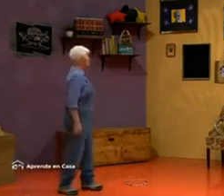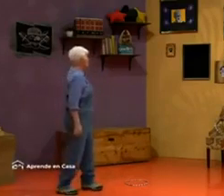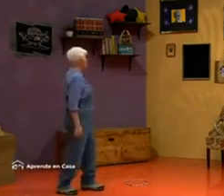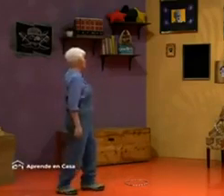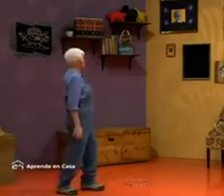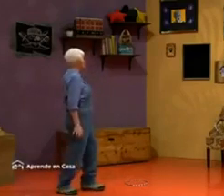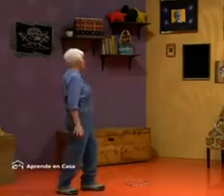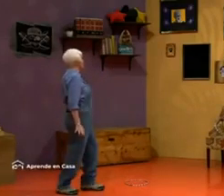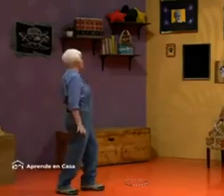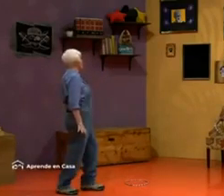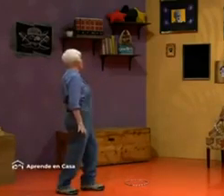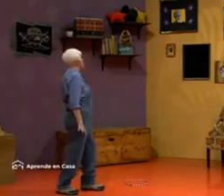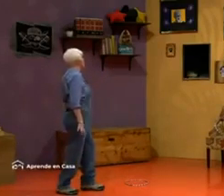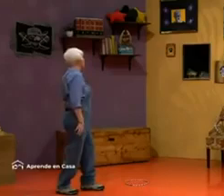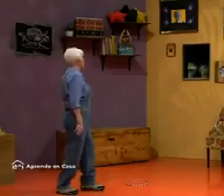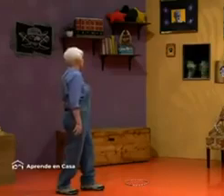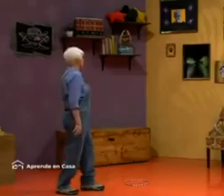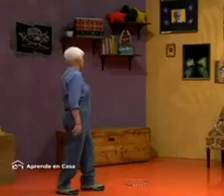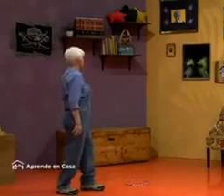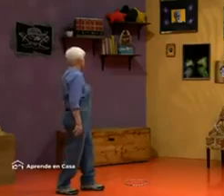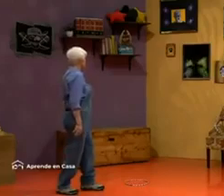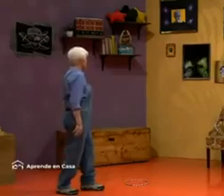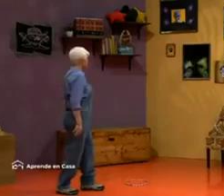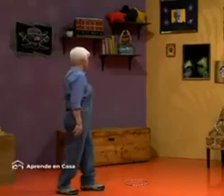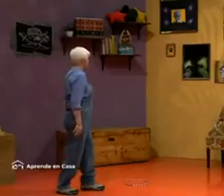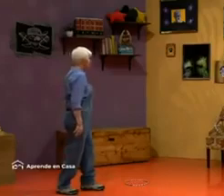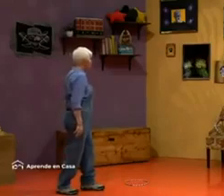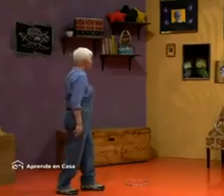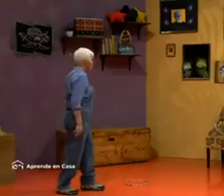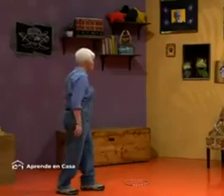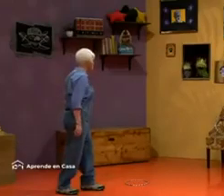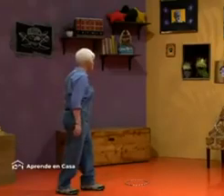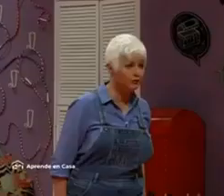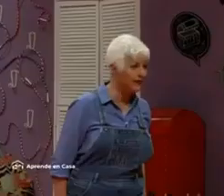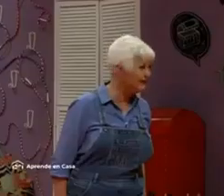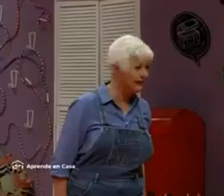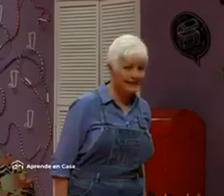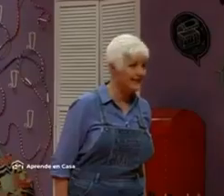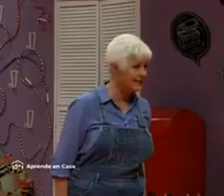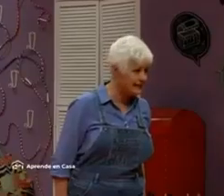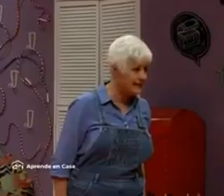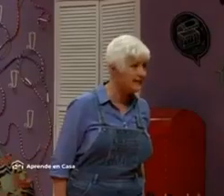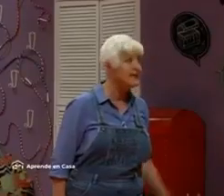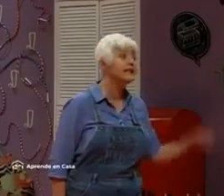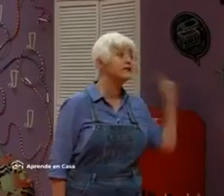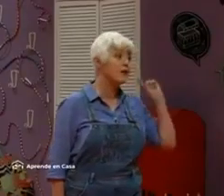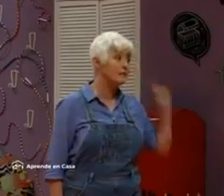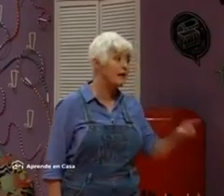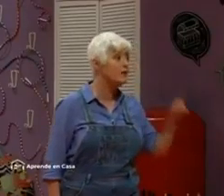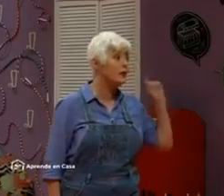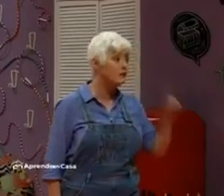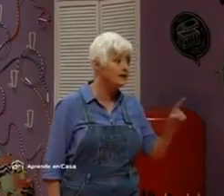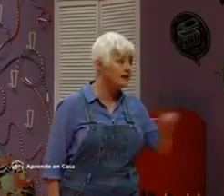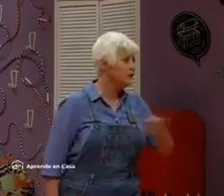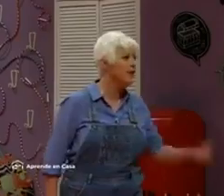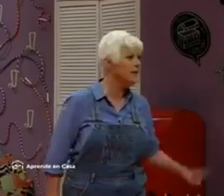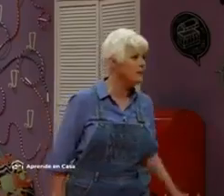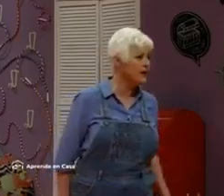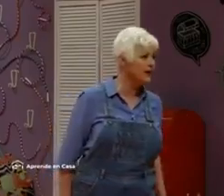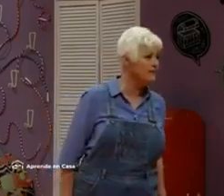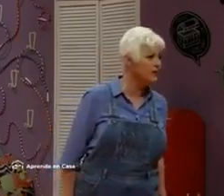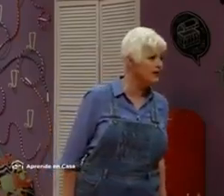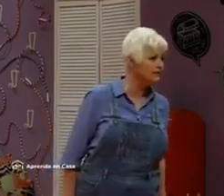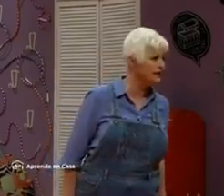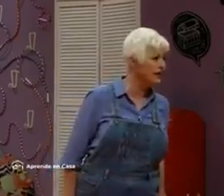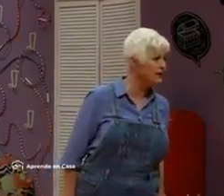llamó, ¡cuatrillizos! ¿Qué pasó? Tengo, ¿qué pasa, algo muy papá? Importante que decirles de su hermano Meunet. No anda